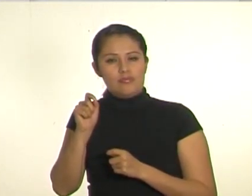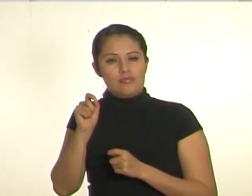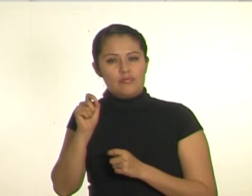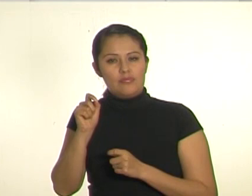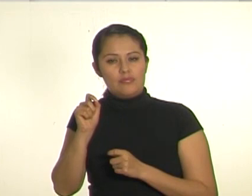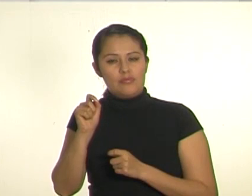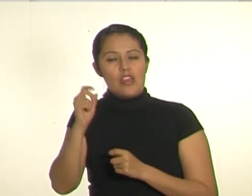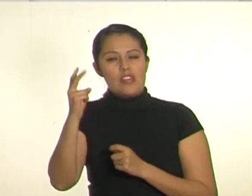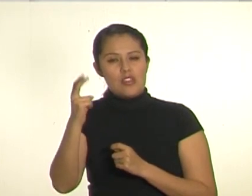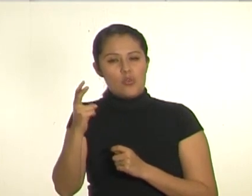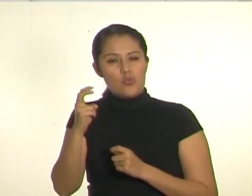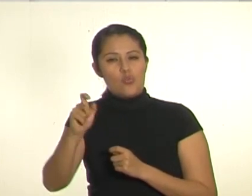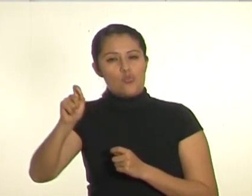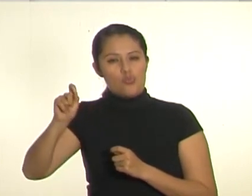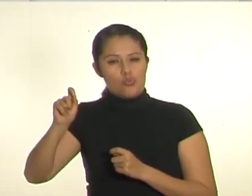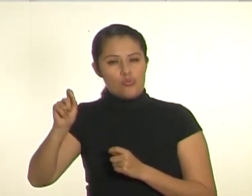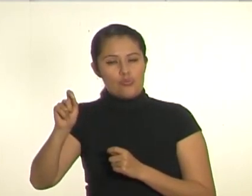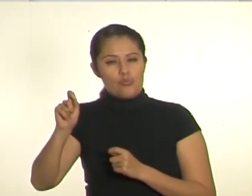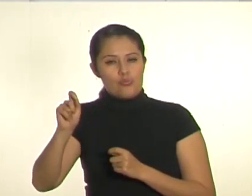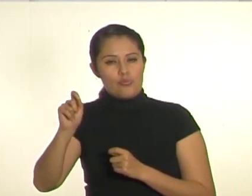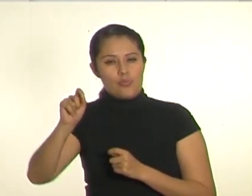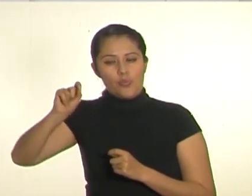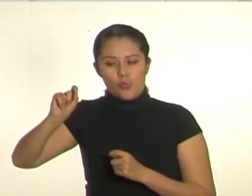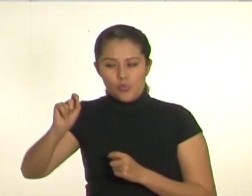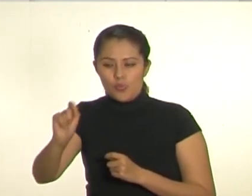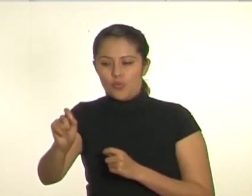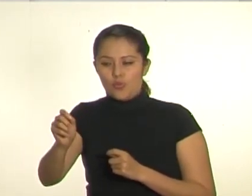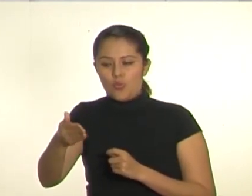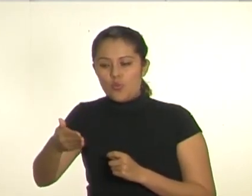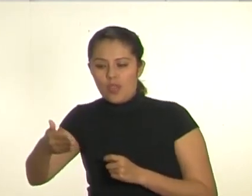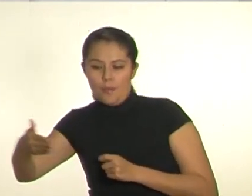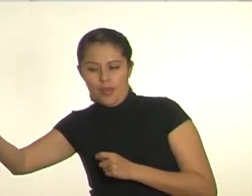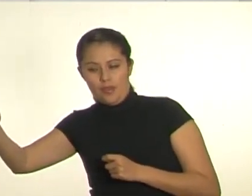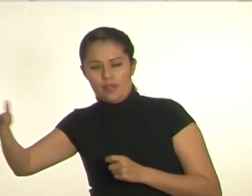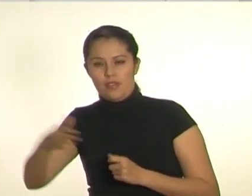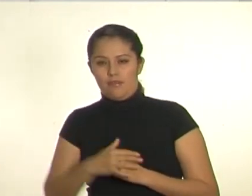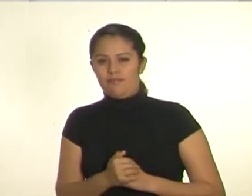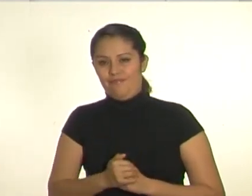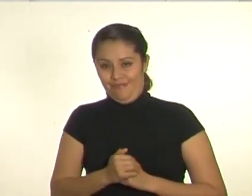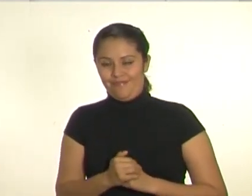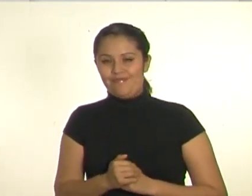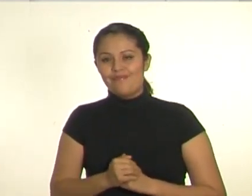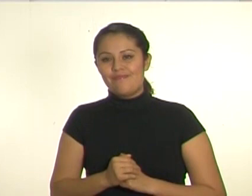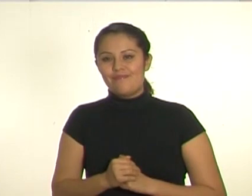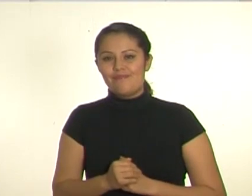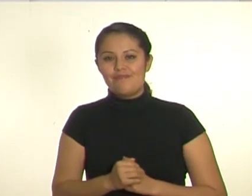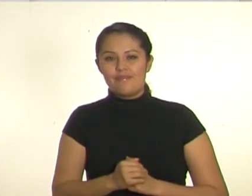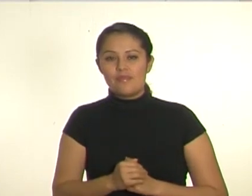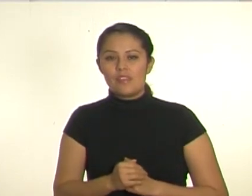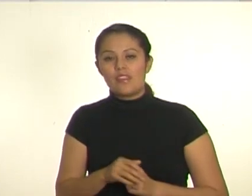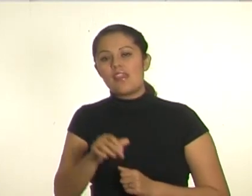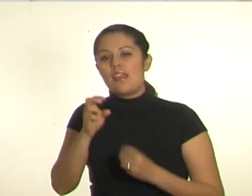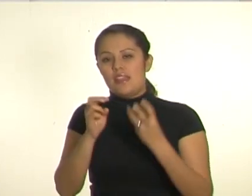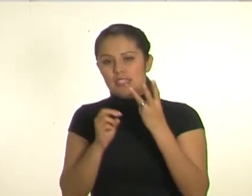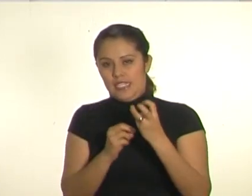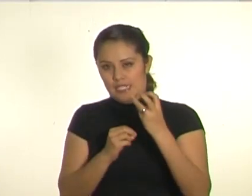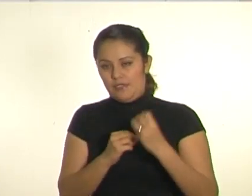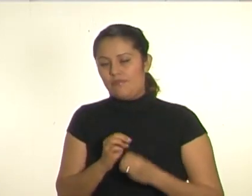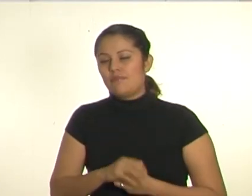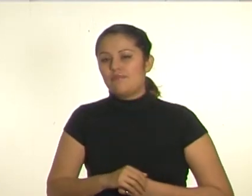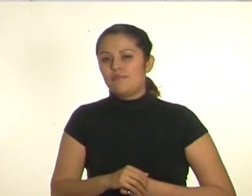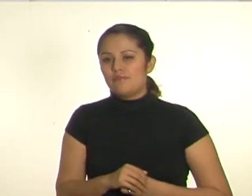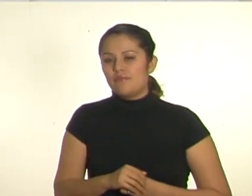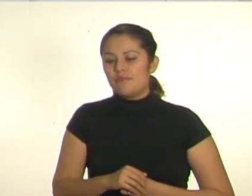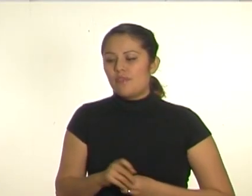El segundo, que es el punto y aparte que tenemos de este lado. Y el tercero,